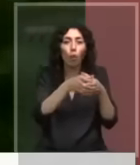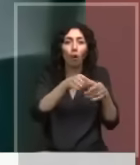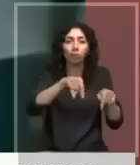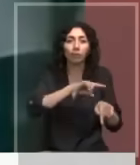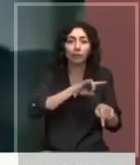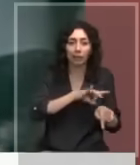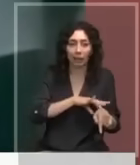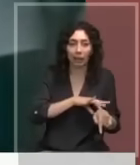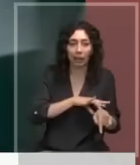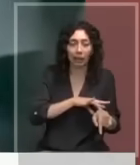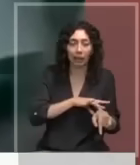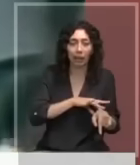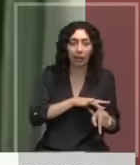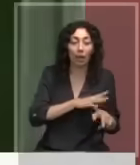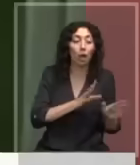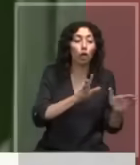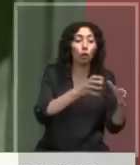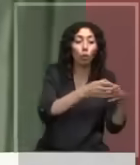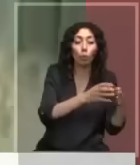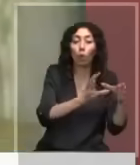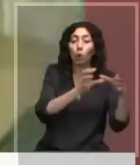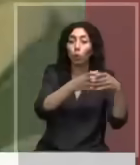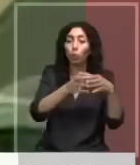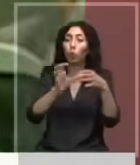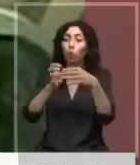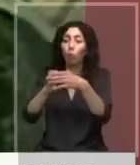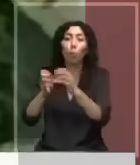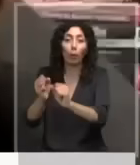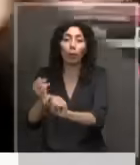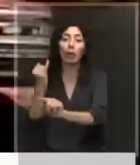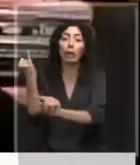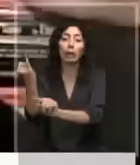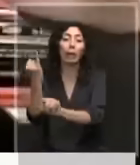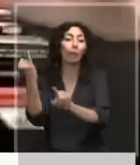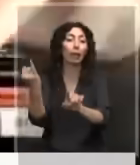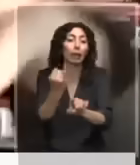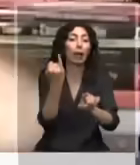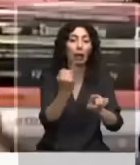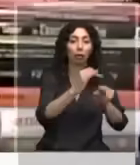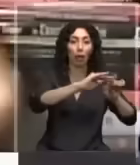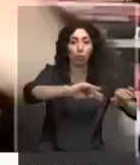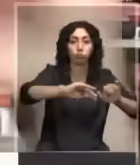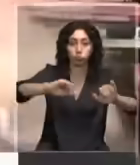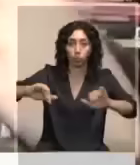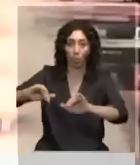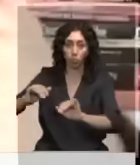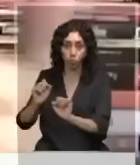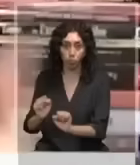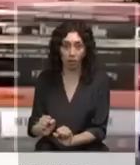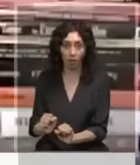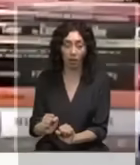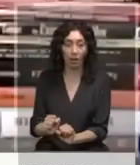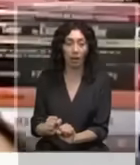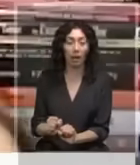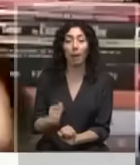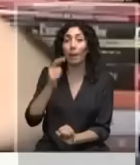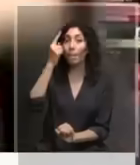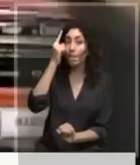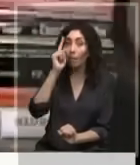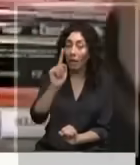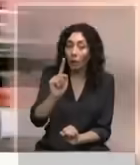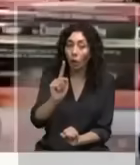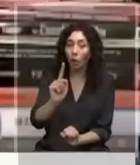grupo puede operar de cierta manera como independientemente de otros grupos, siempre que haya